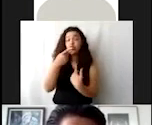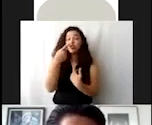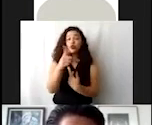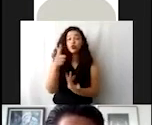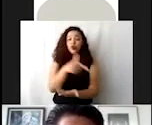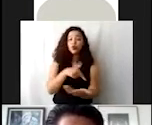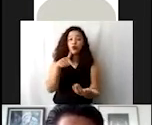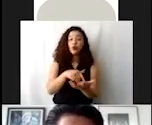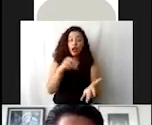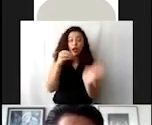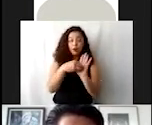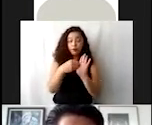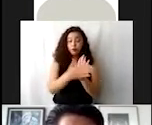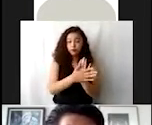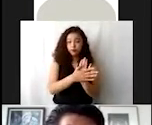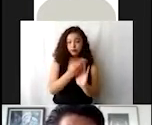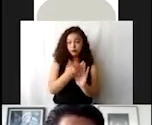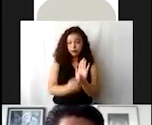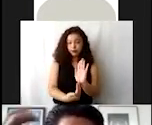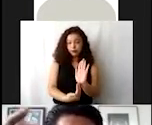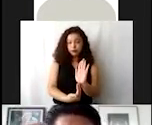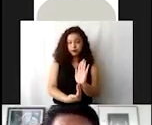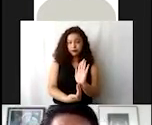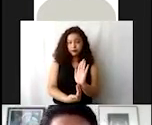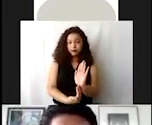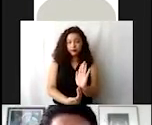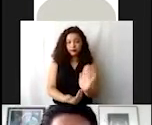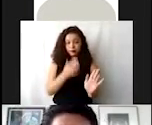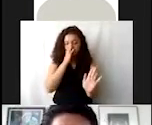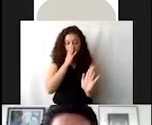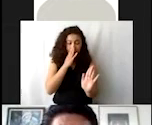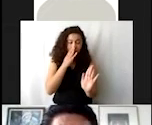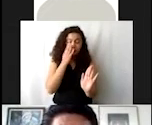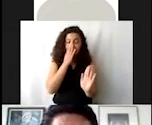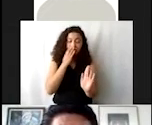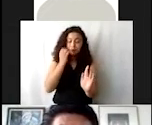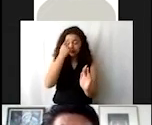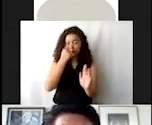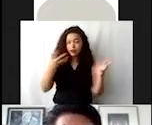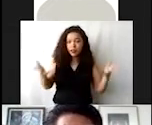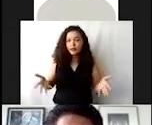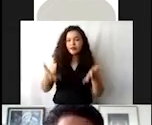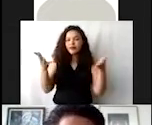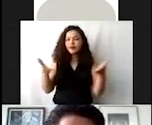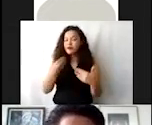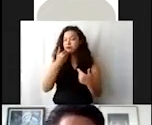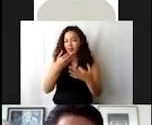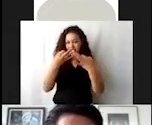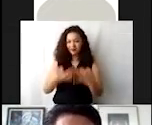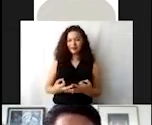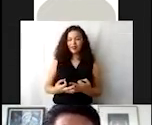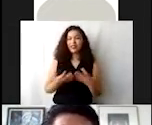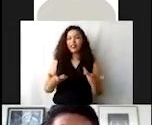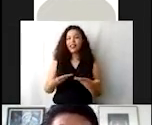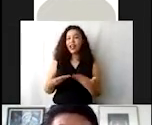Es para promover, ¿no? y en ese momento ya estamos